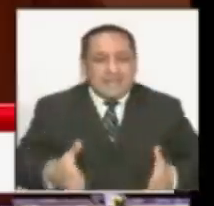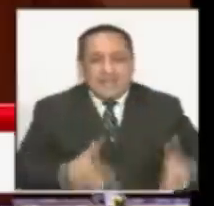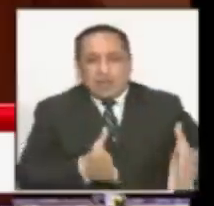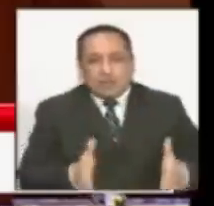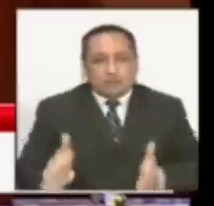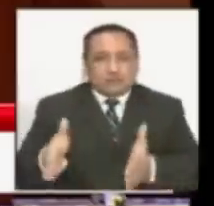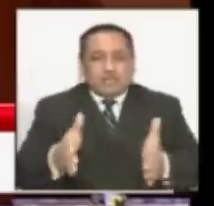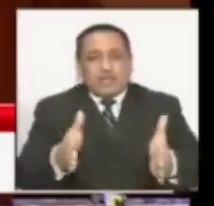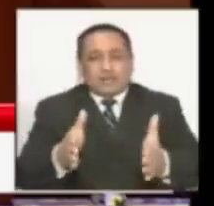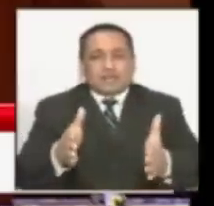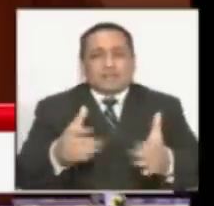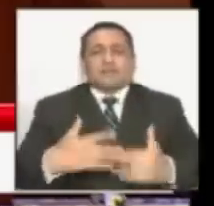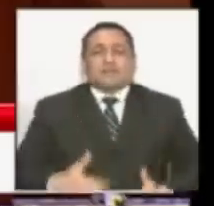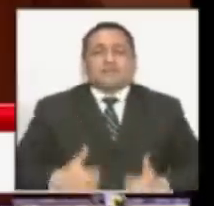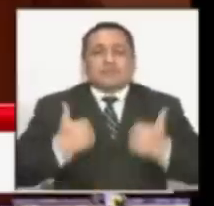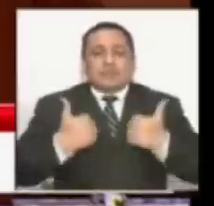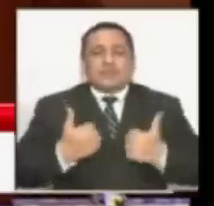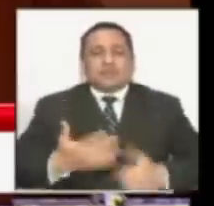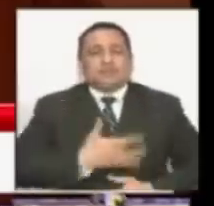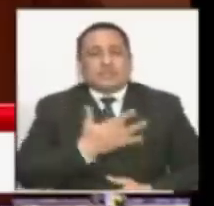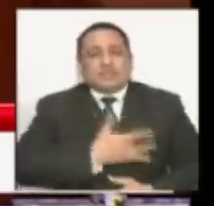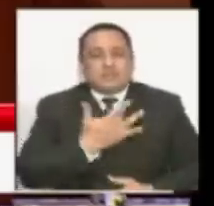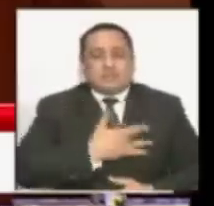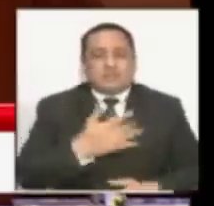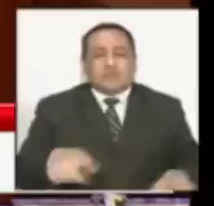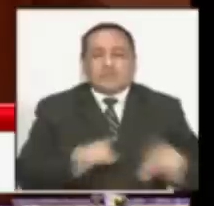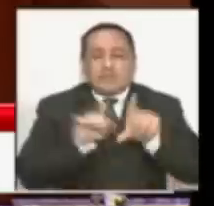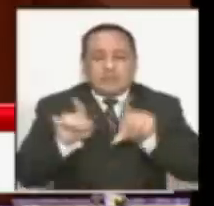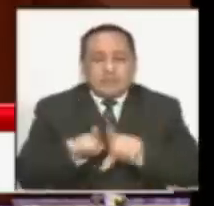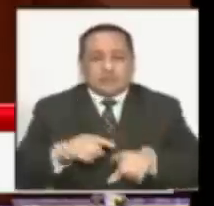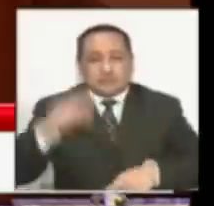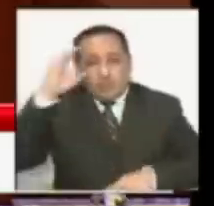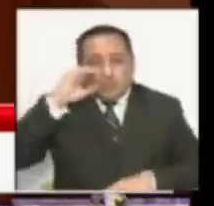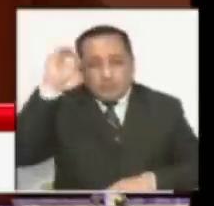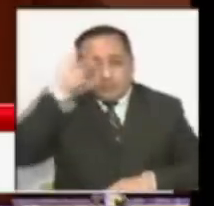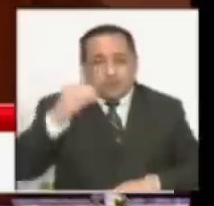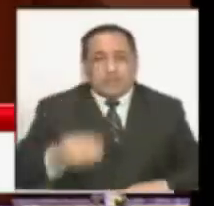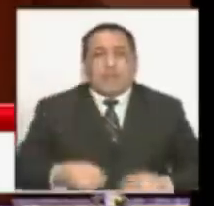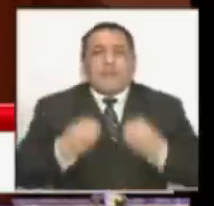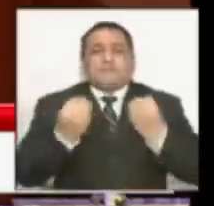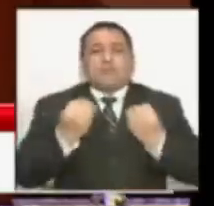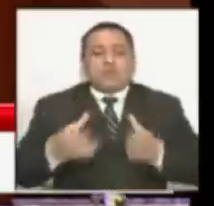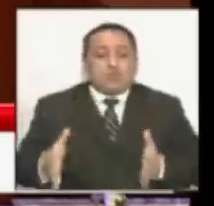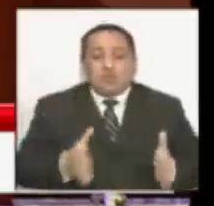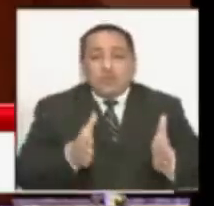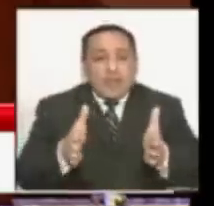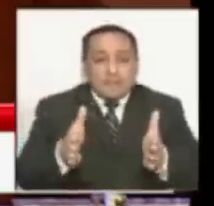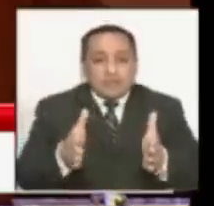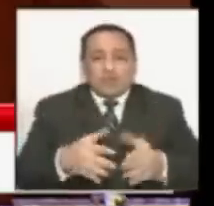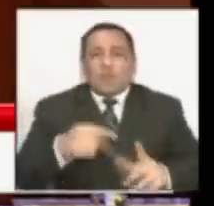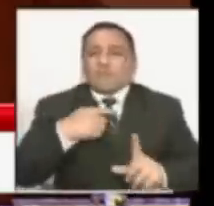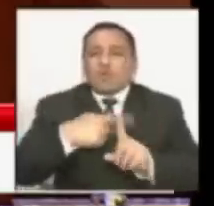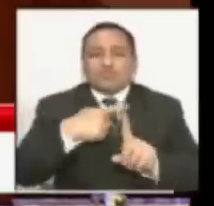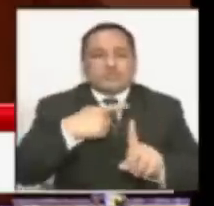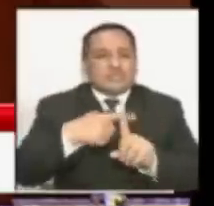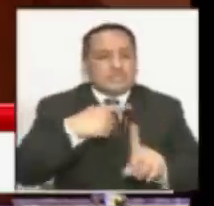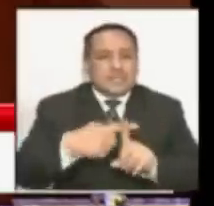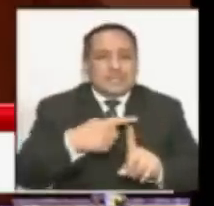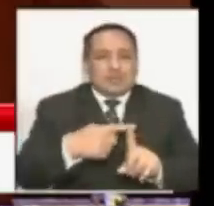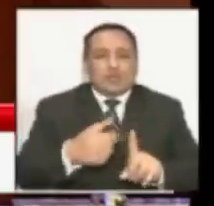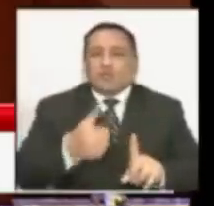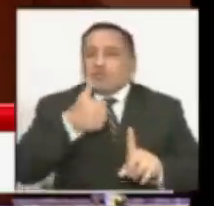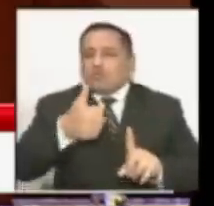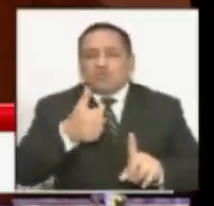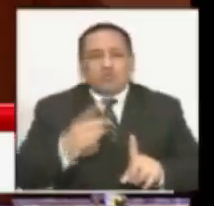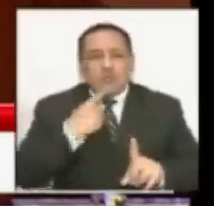encauzar sus aspiraciones, sus deseos y su punto de vista por un camino positivo, un camino